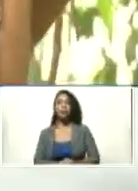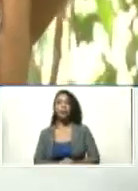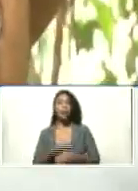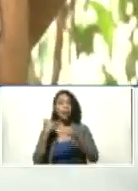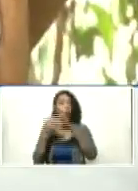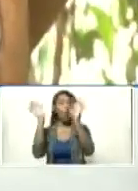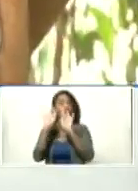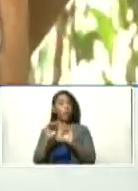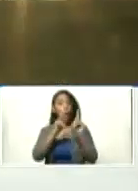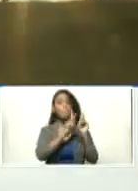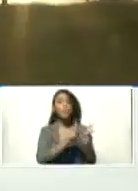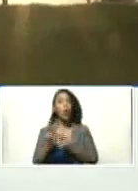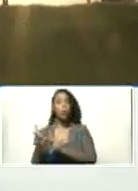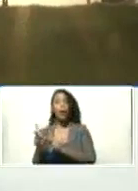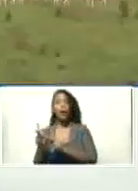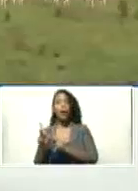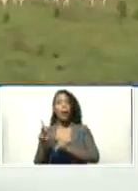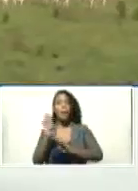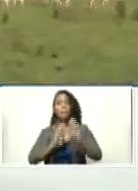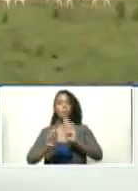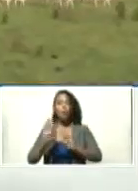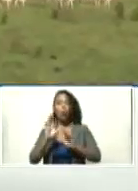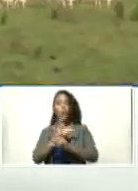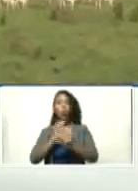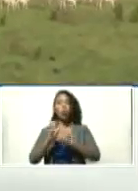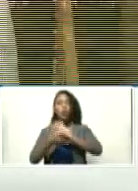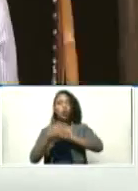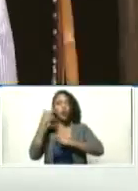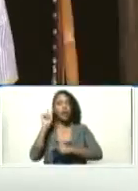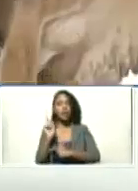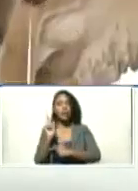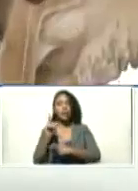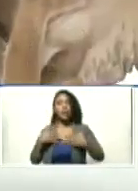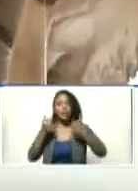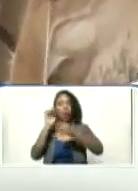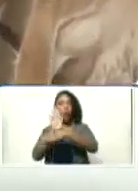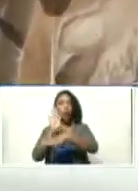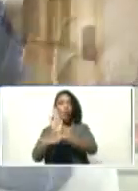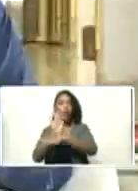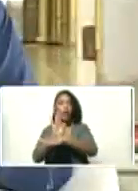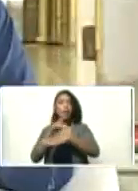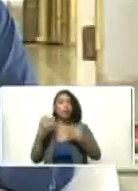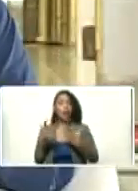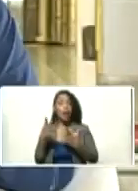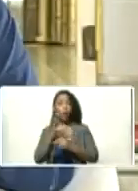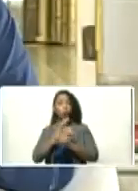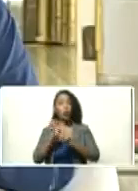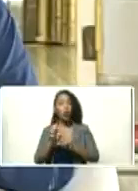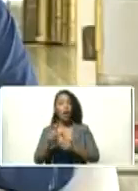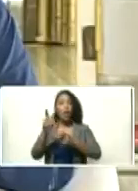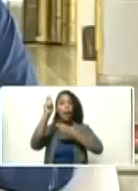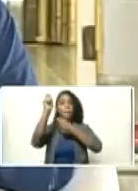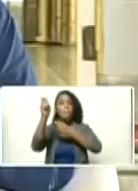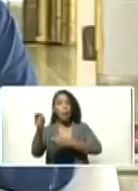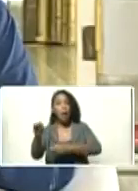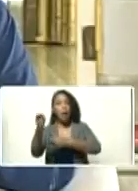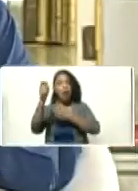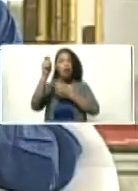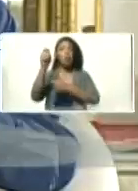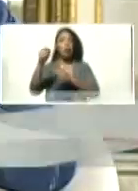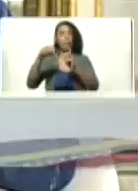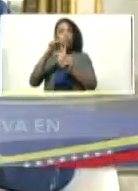Igualmente el programa biocultural para la salvaguarda de la tradición de la palma bendita. La palma